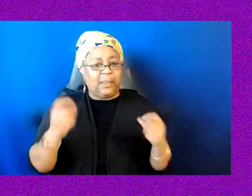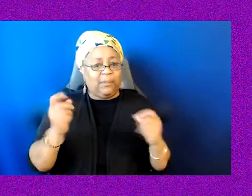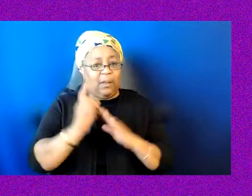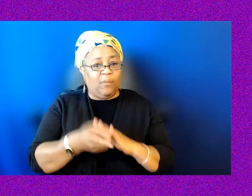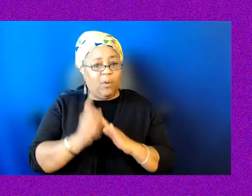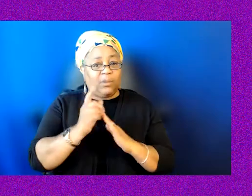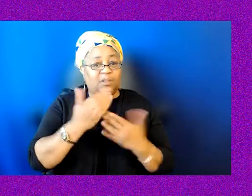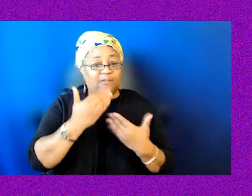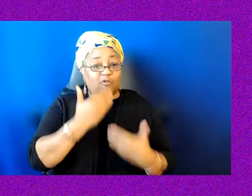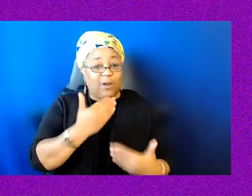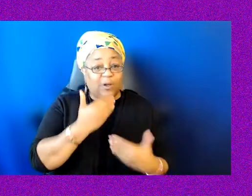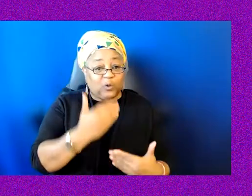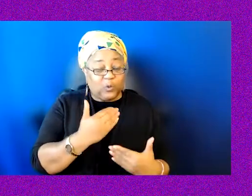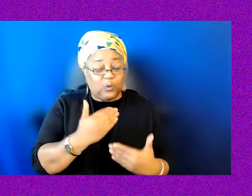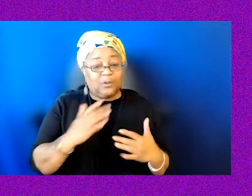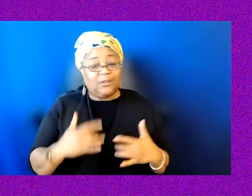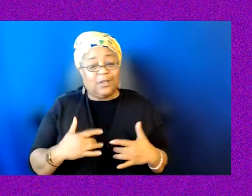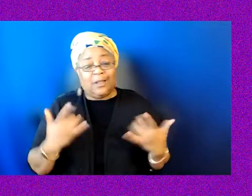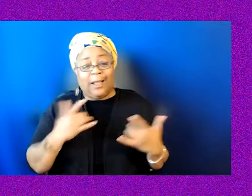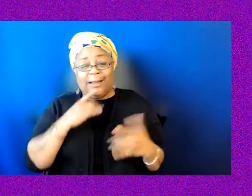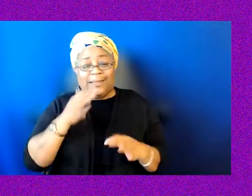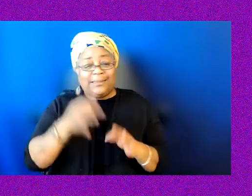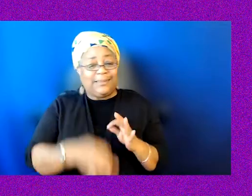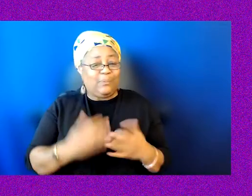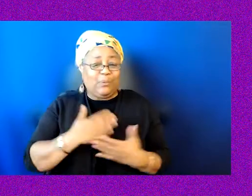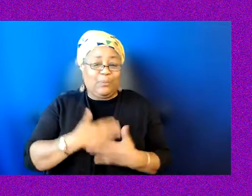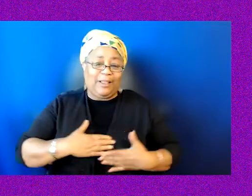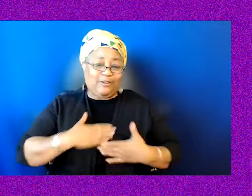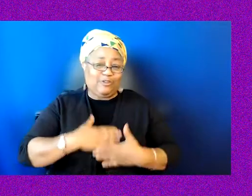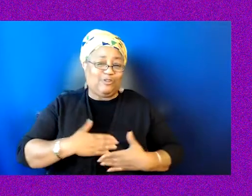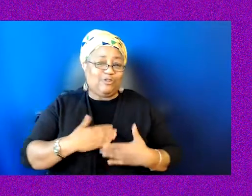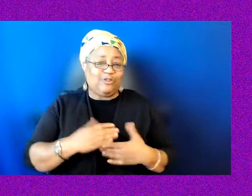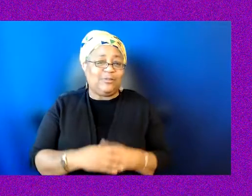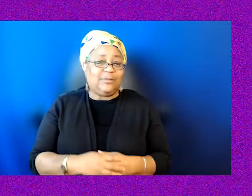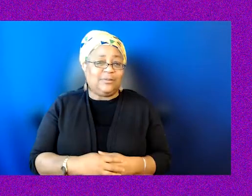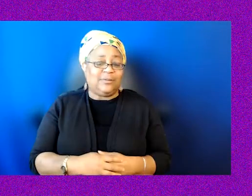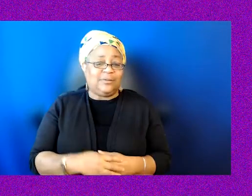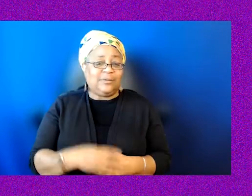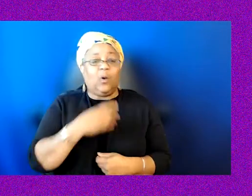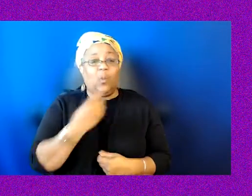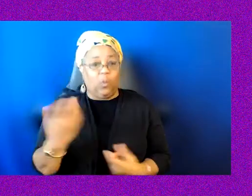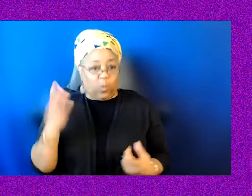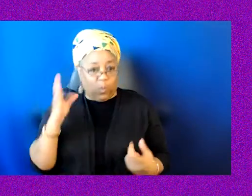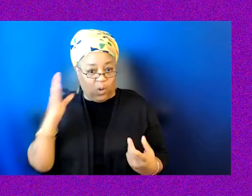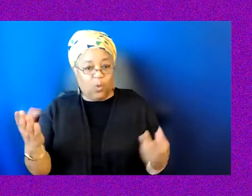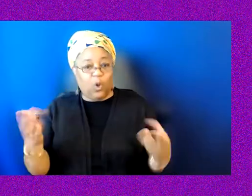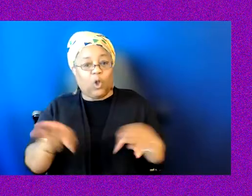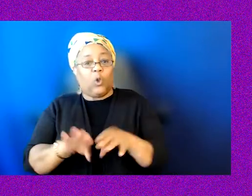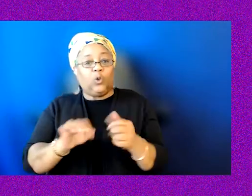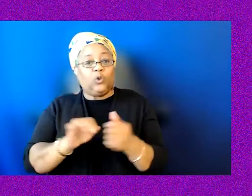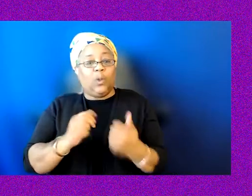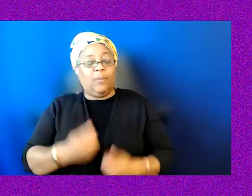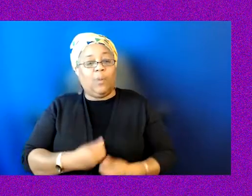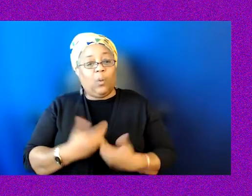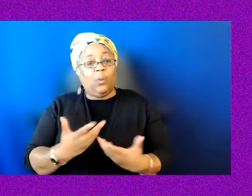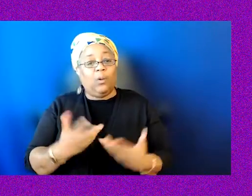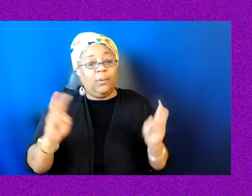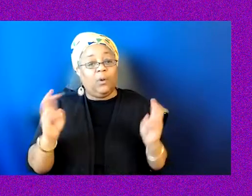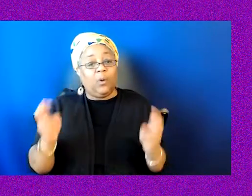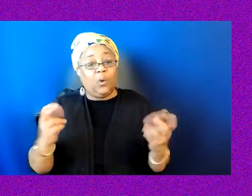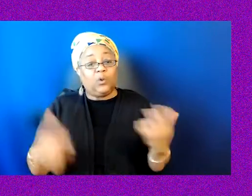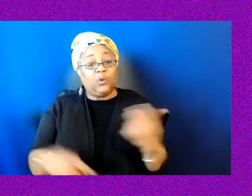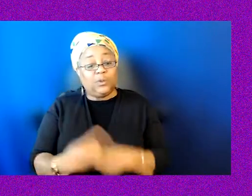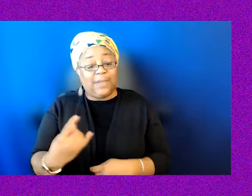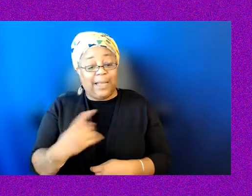también celebramos los momentos de gratitud y alegría y también aprovechamos de esos